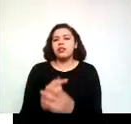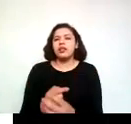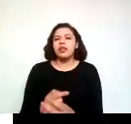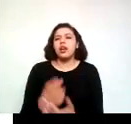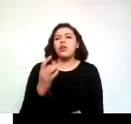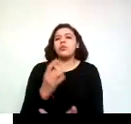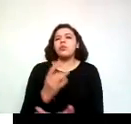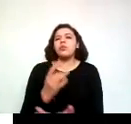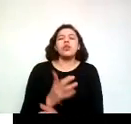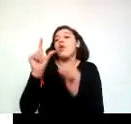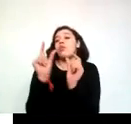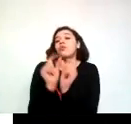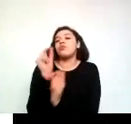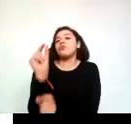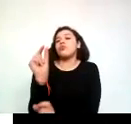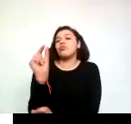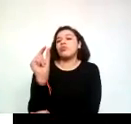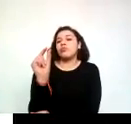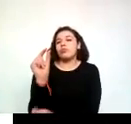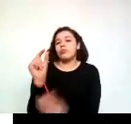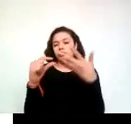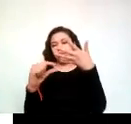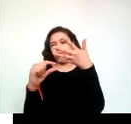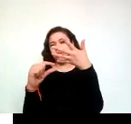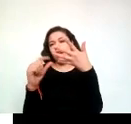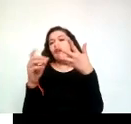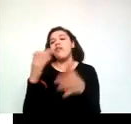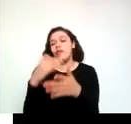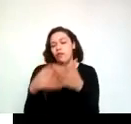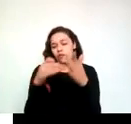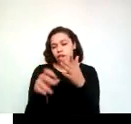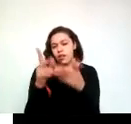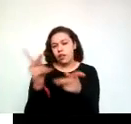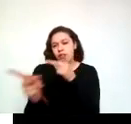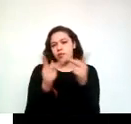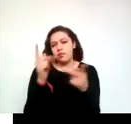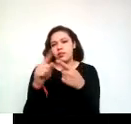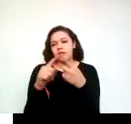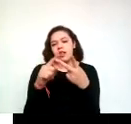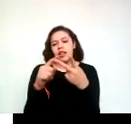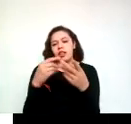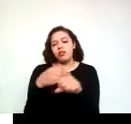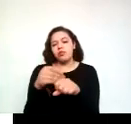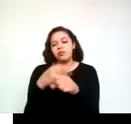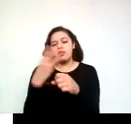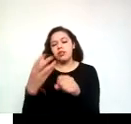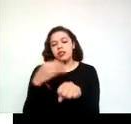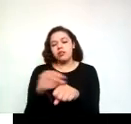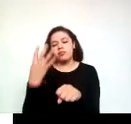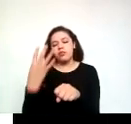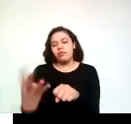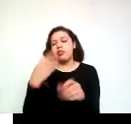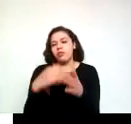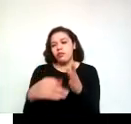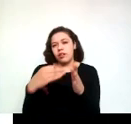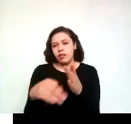extracto del cuestionario. Hace falta todavía una parte de la sección 3 y la sección 4. Pero es para que se den una idea del tipo